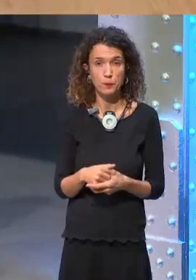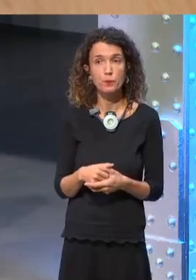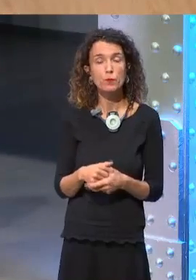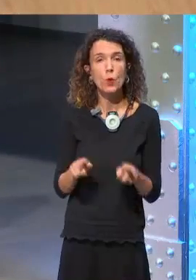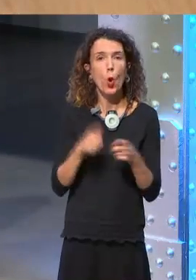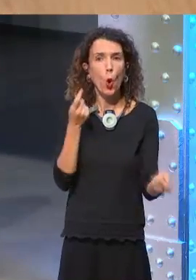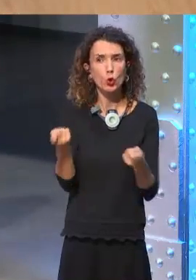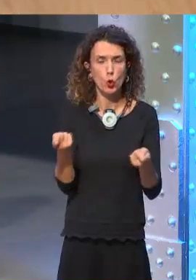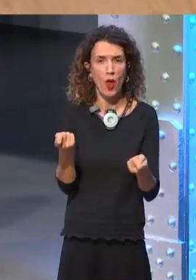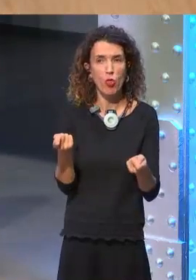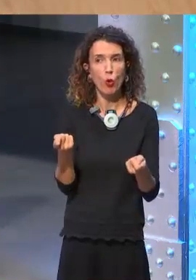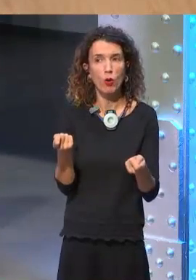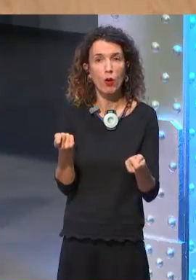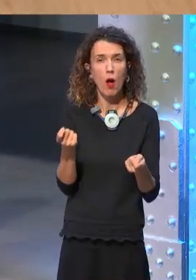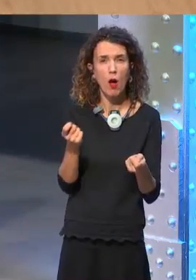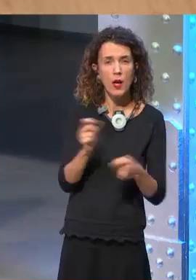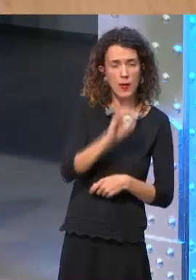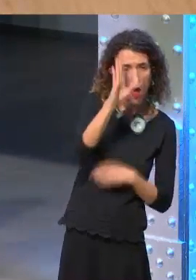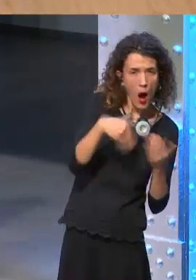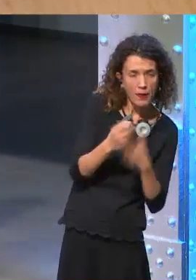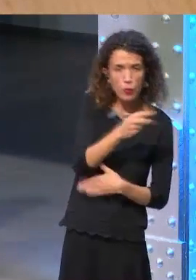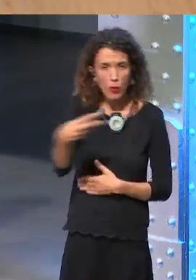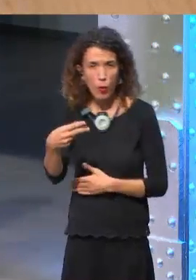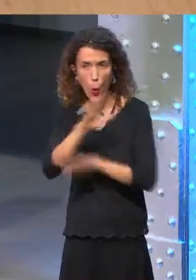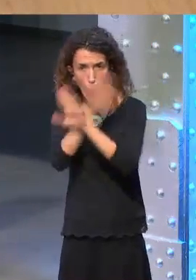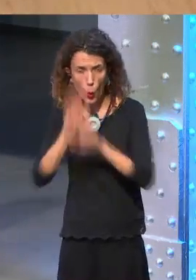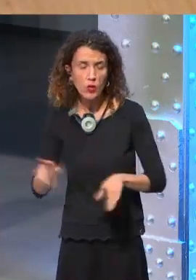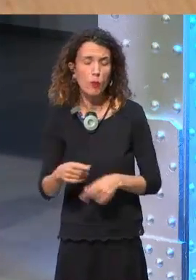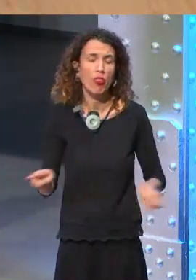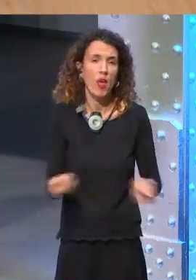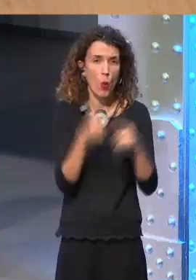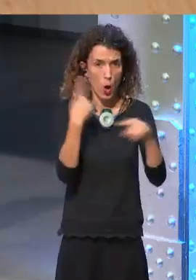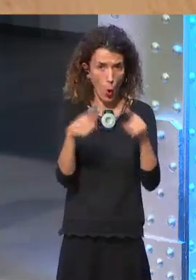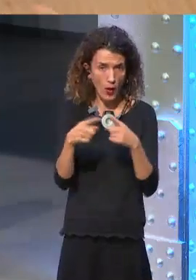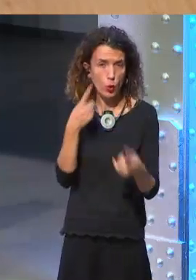está controlado desde la idea hasta el resultado final, sea un objeto, sea lo que sea.